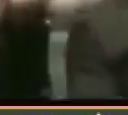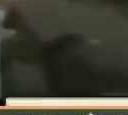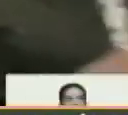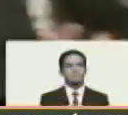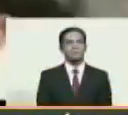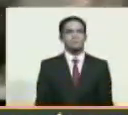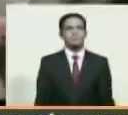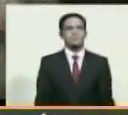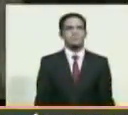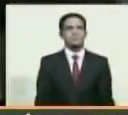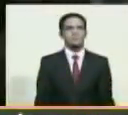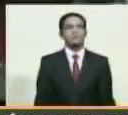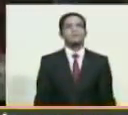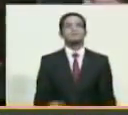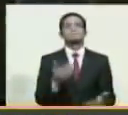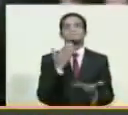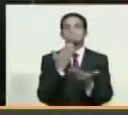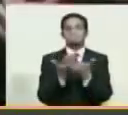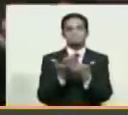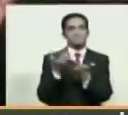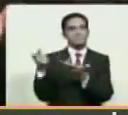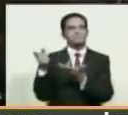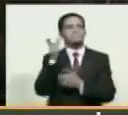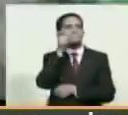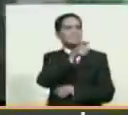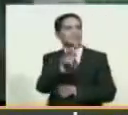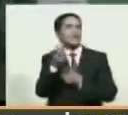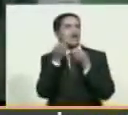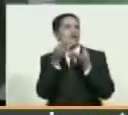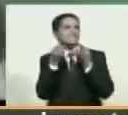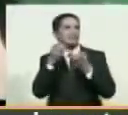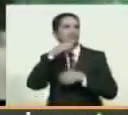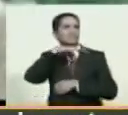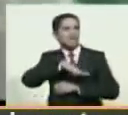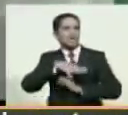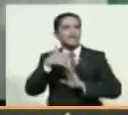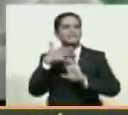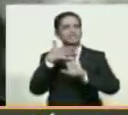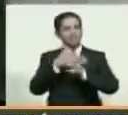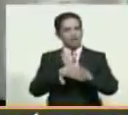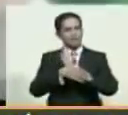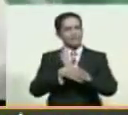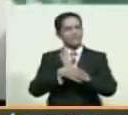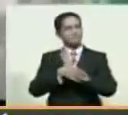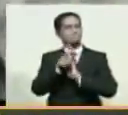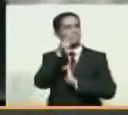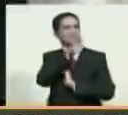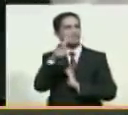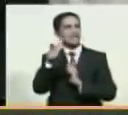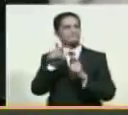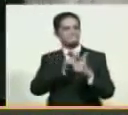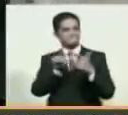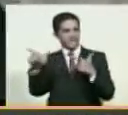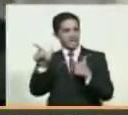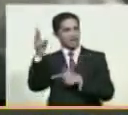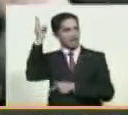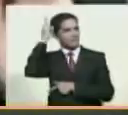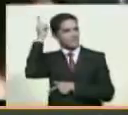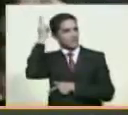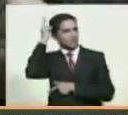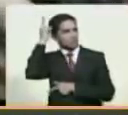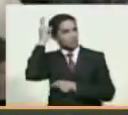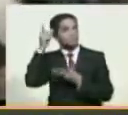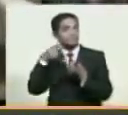Gracias a usted y a la señora Carmen. Gracias, los peores tres meses de toda mi vida. ¿Y dejaste todo en Venezuela?